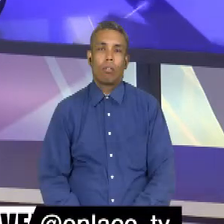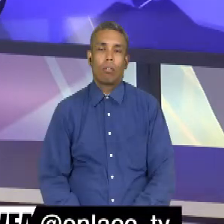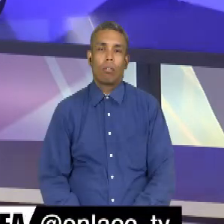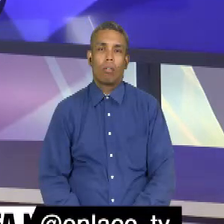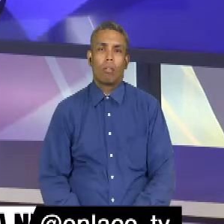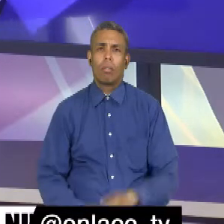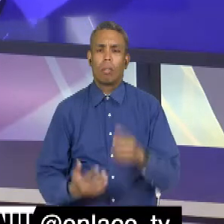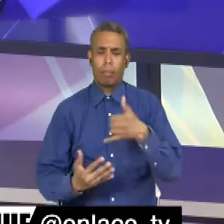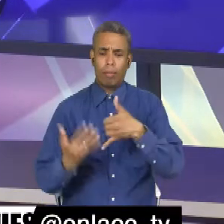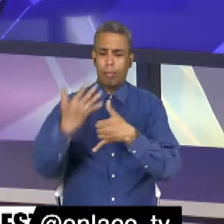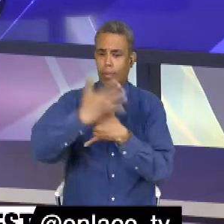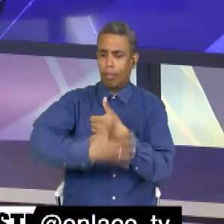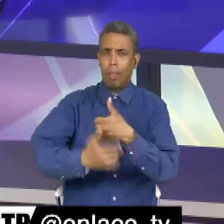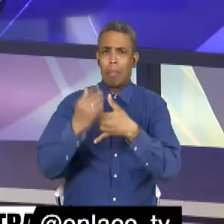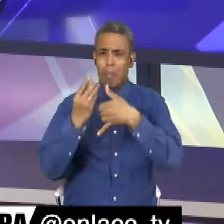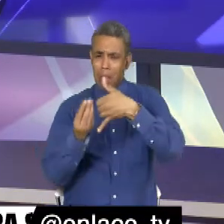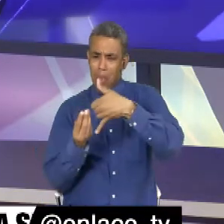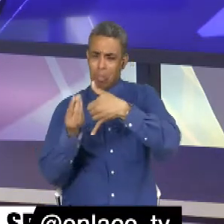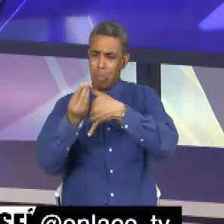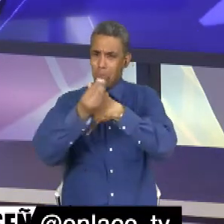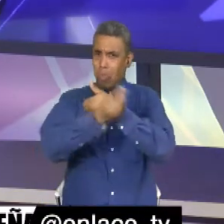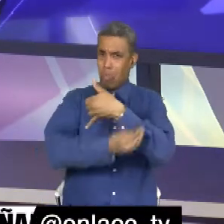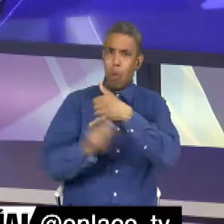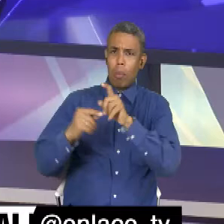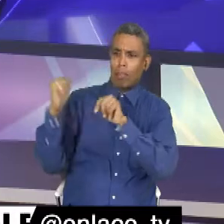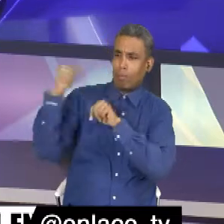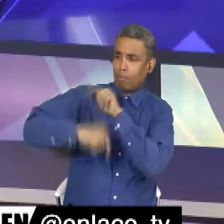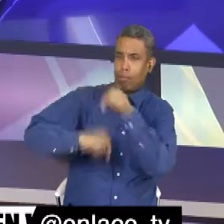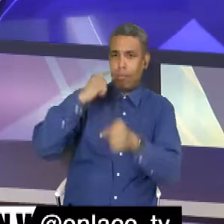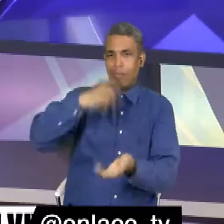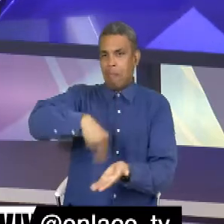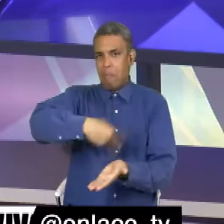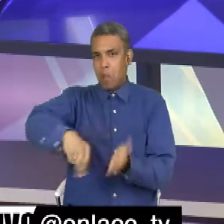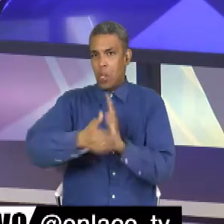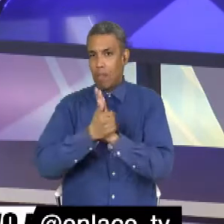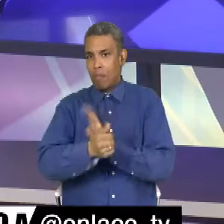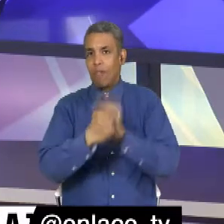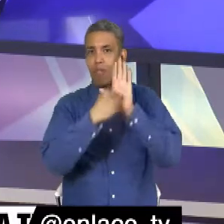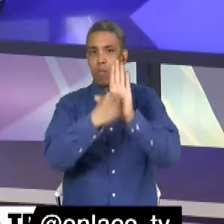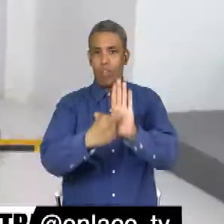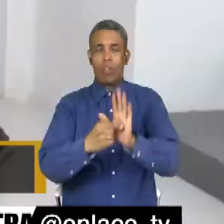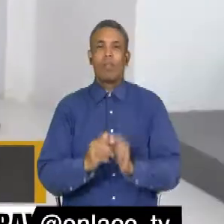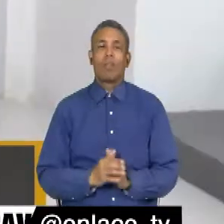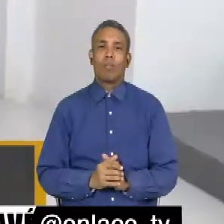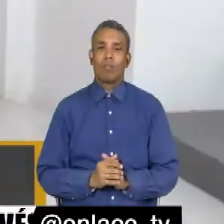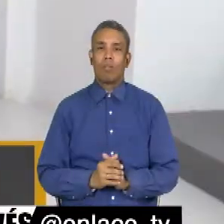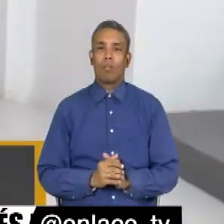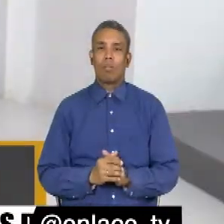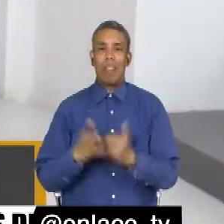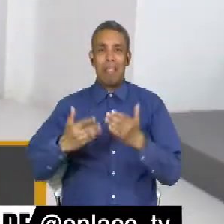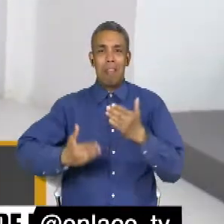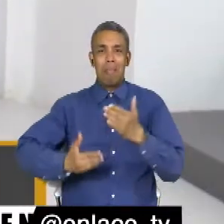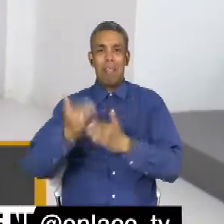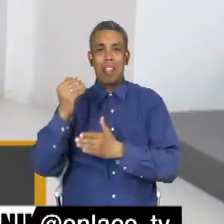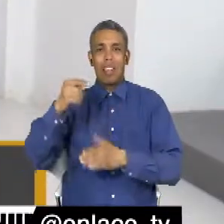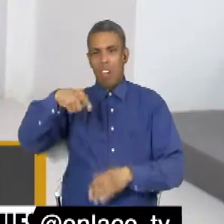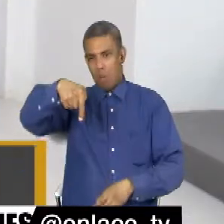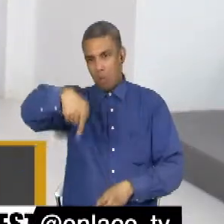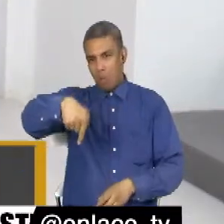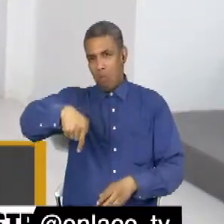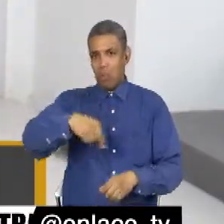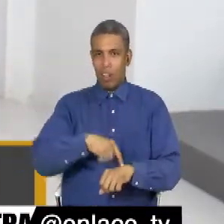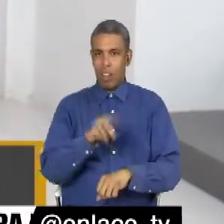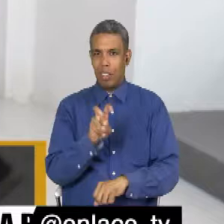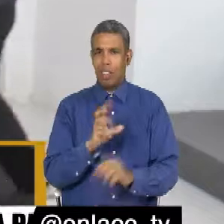llegaron hasta esta ciudad para mostrar sus destrezas en el baile. Inicia la noche de este viernes en el Club Infantas Encuentro